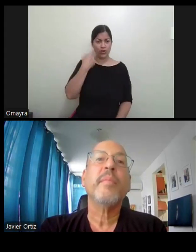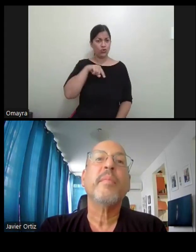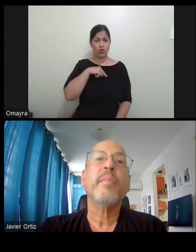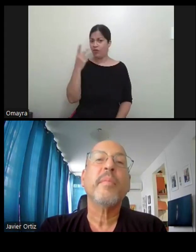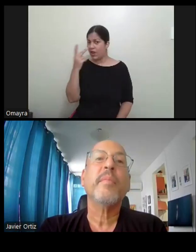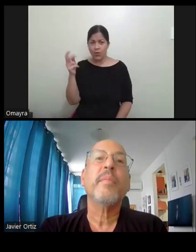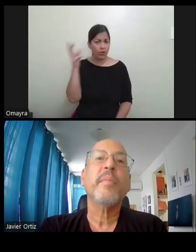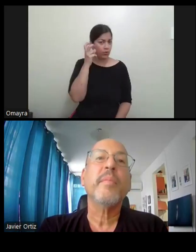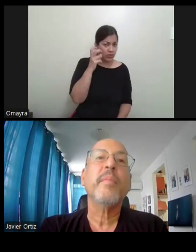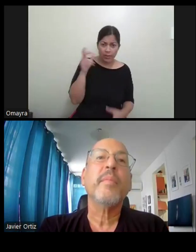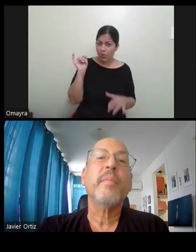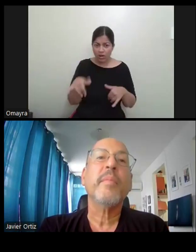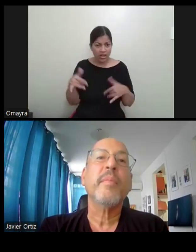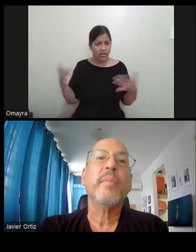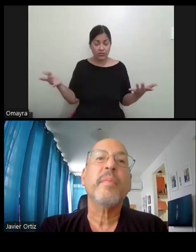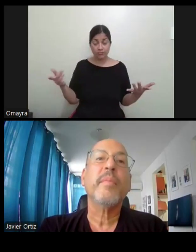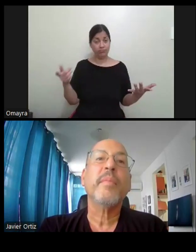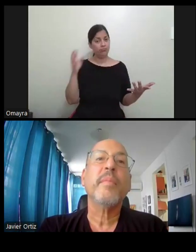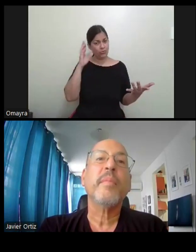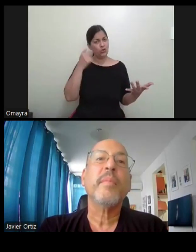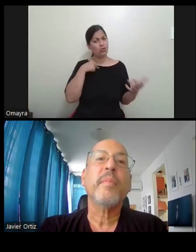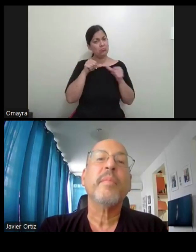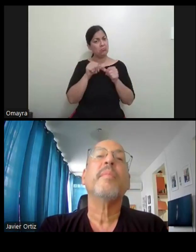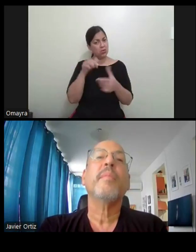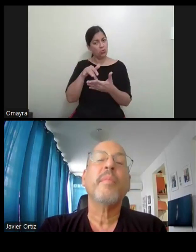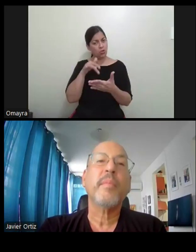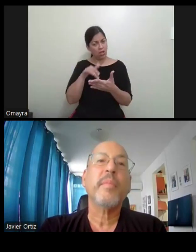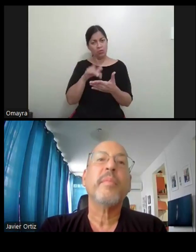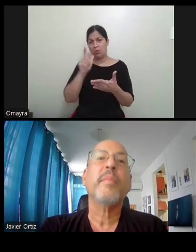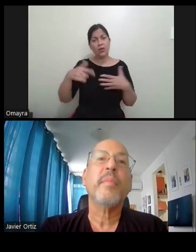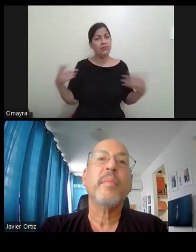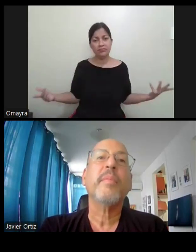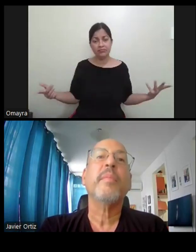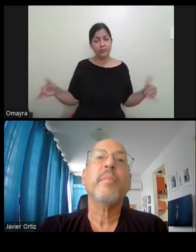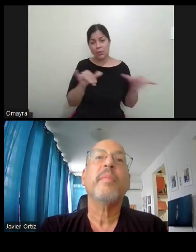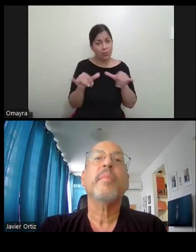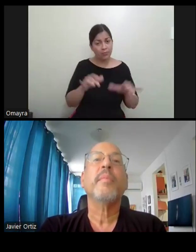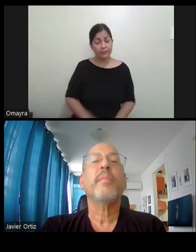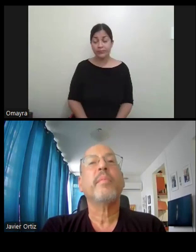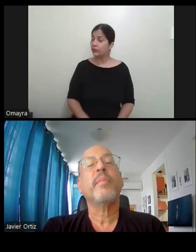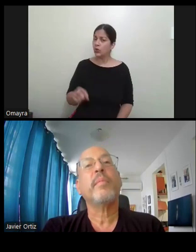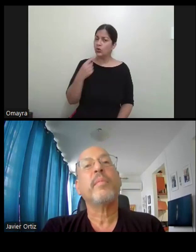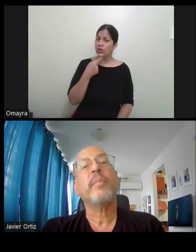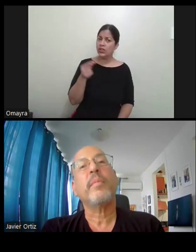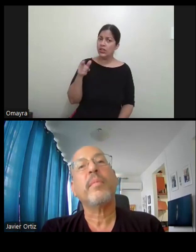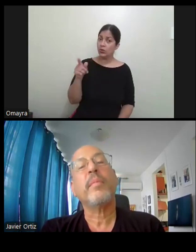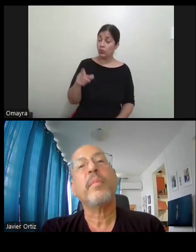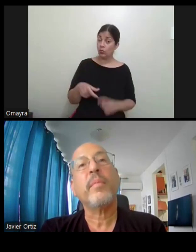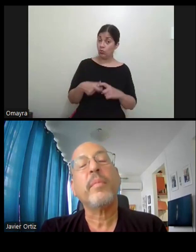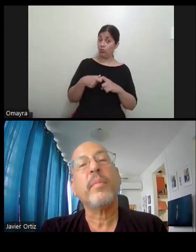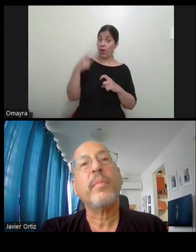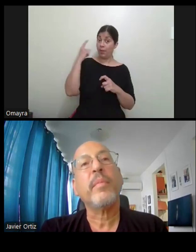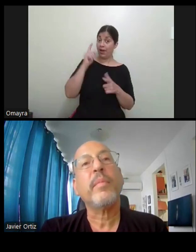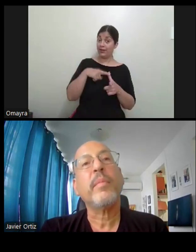que fue algo que yo seguí estudiando después a nivel doctoral, es lo mismo. Y entonces tú dices que hiciste la pausa para entonces